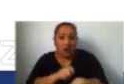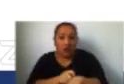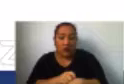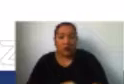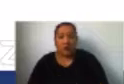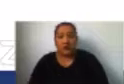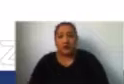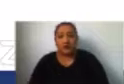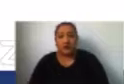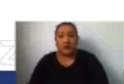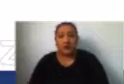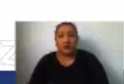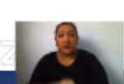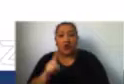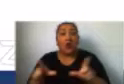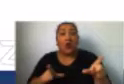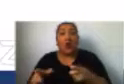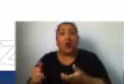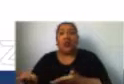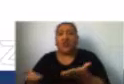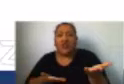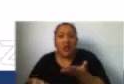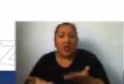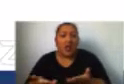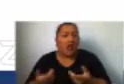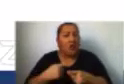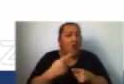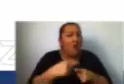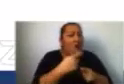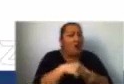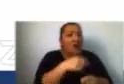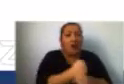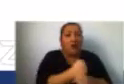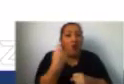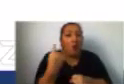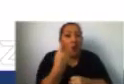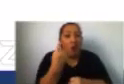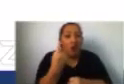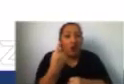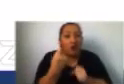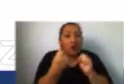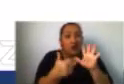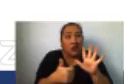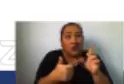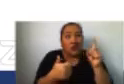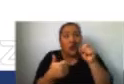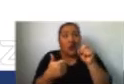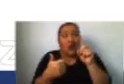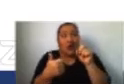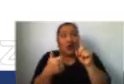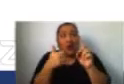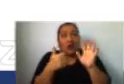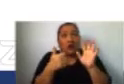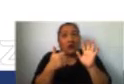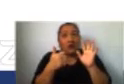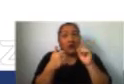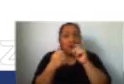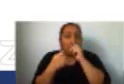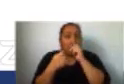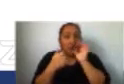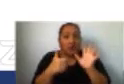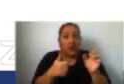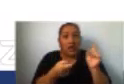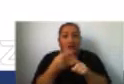locales comerciales, centros de abastos, bodegas, funcionen únicamente entre las 6 y 1 de la tarde o 2 de la tarde, dependiendo de la